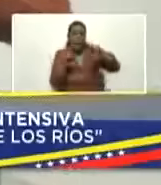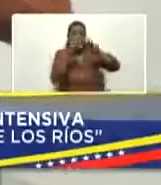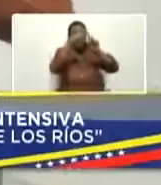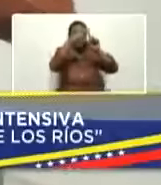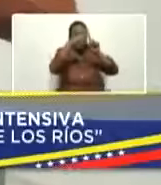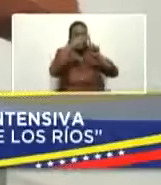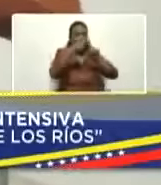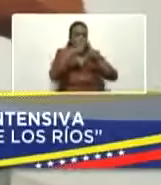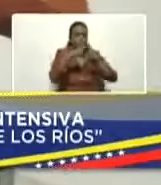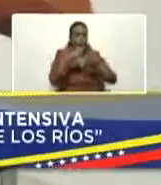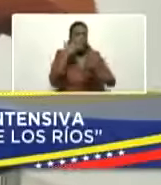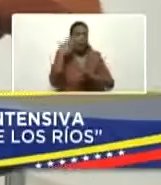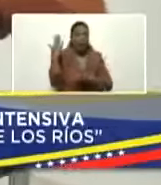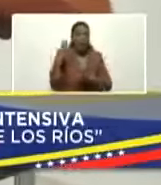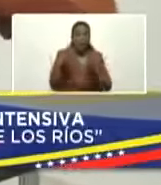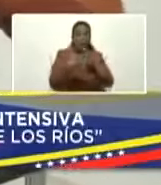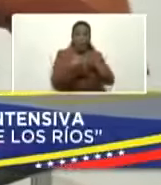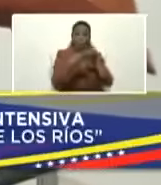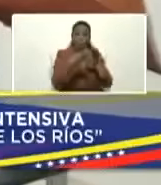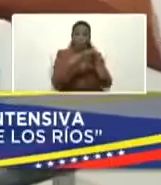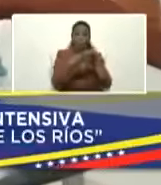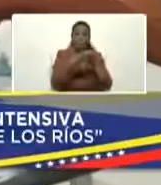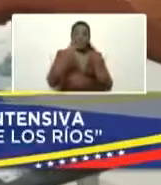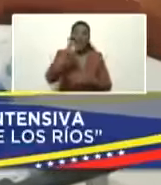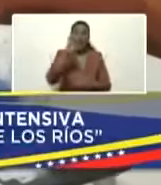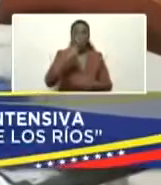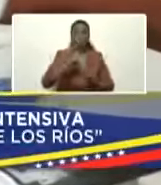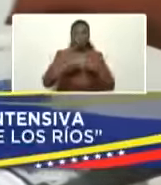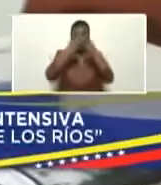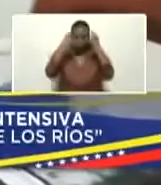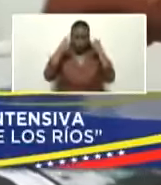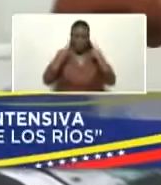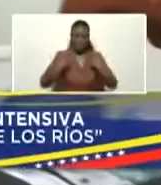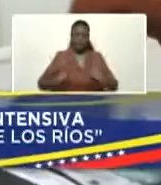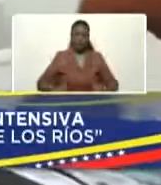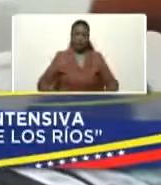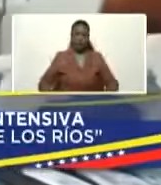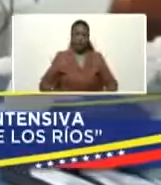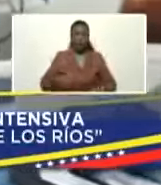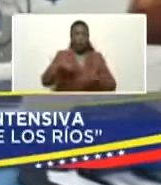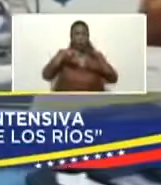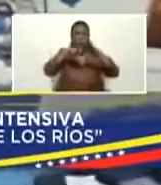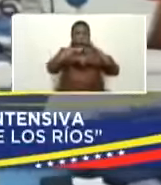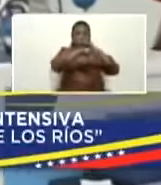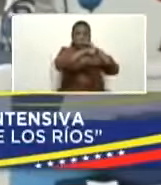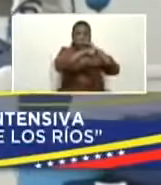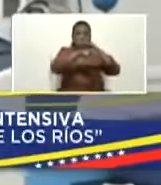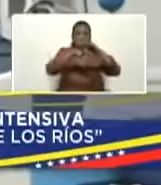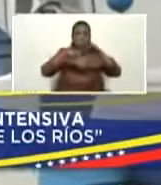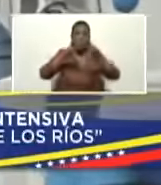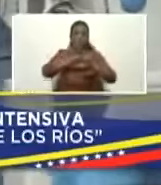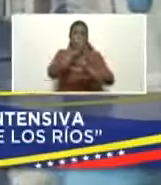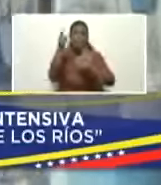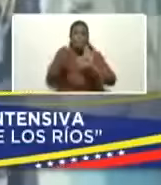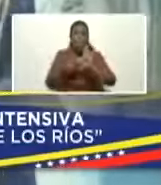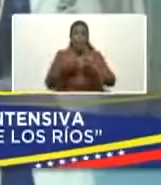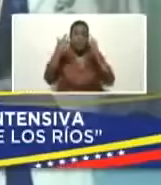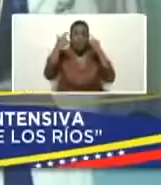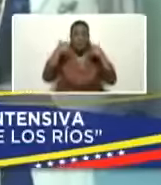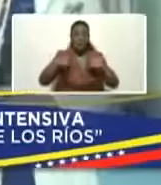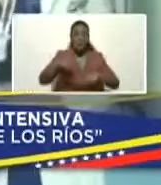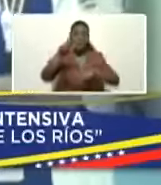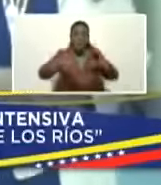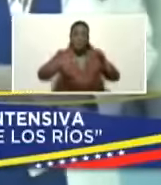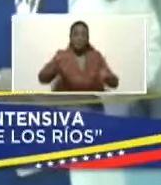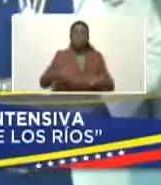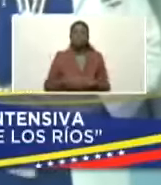adicionalmente a eso, equipos como un ecodoppler que nos va a permitir, bueno, hacerle los estudios respectivos a estos